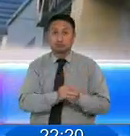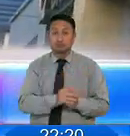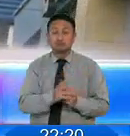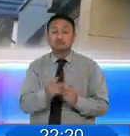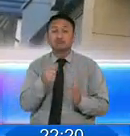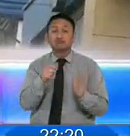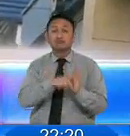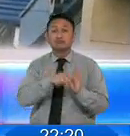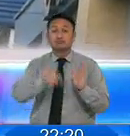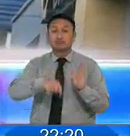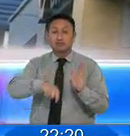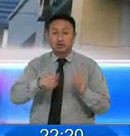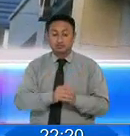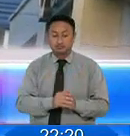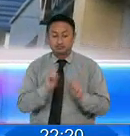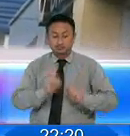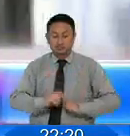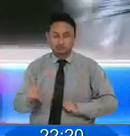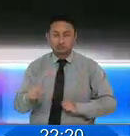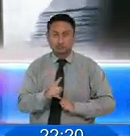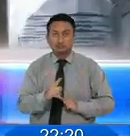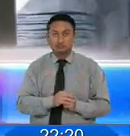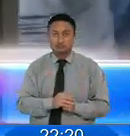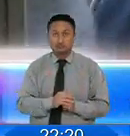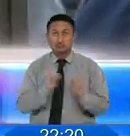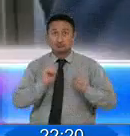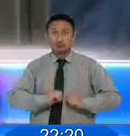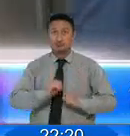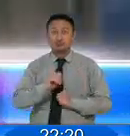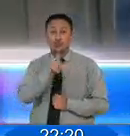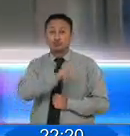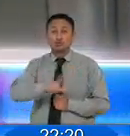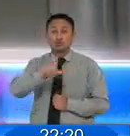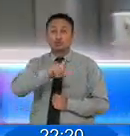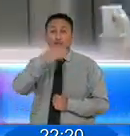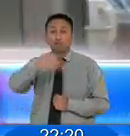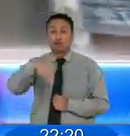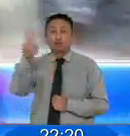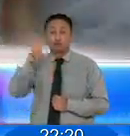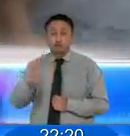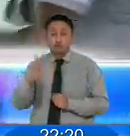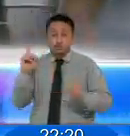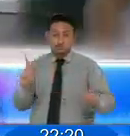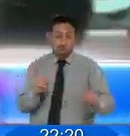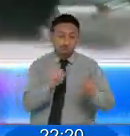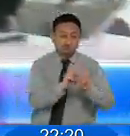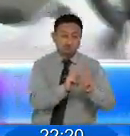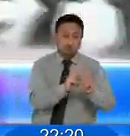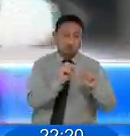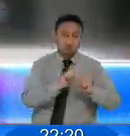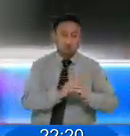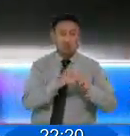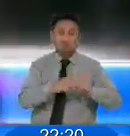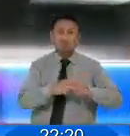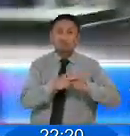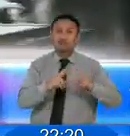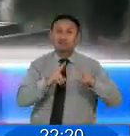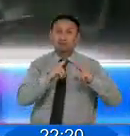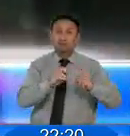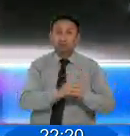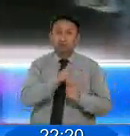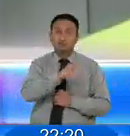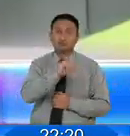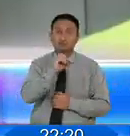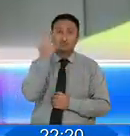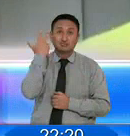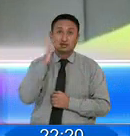audiencia el juez le dictó medidas sustitutivas. Tiene que presentarse los días lunes, miércoles y viernes. La etapa de instrucción fiscal demorará 30